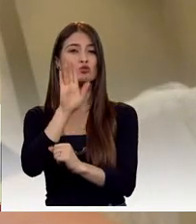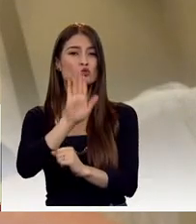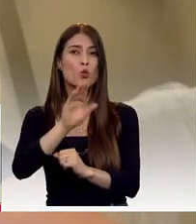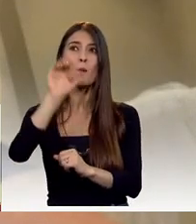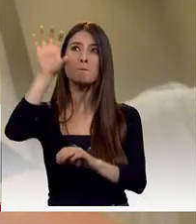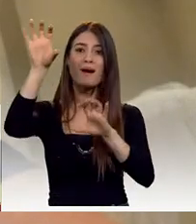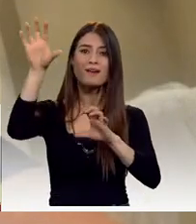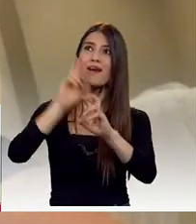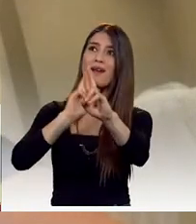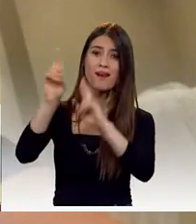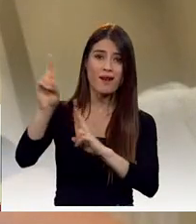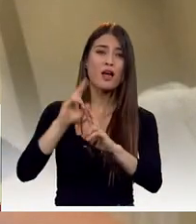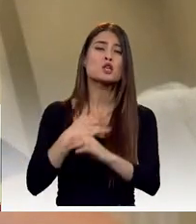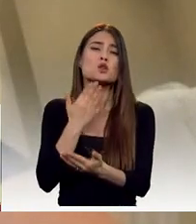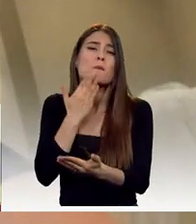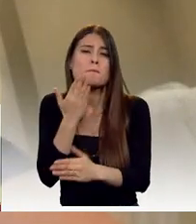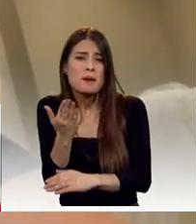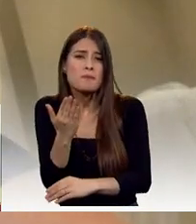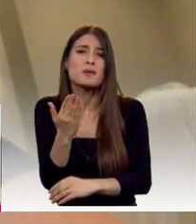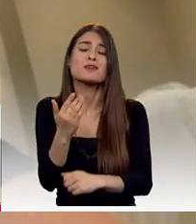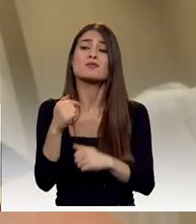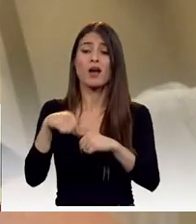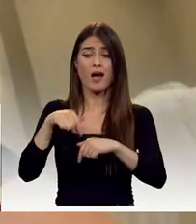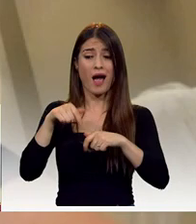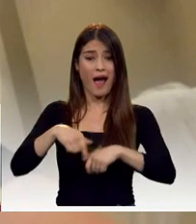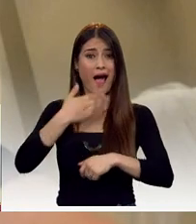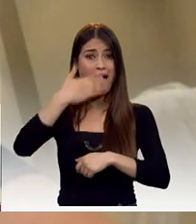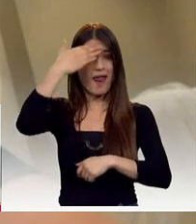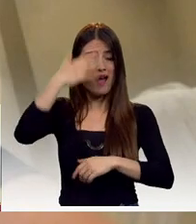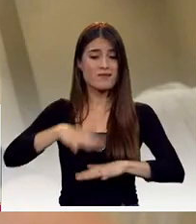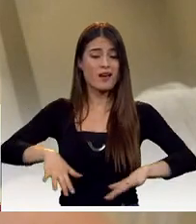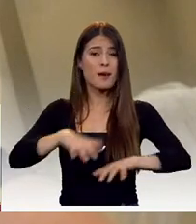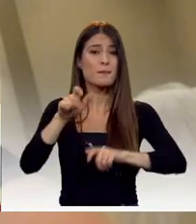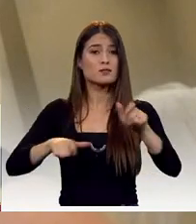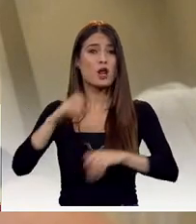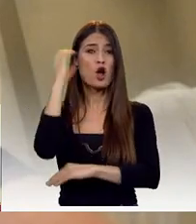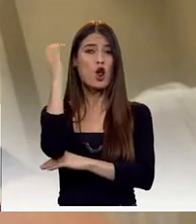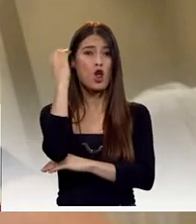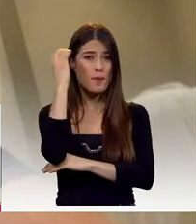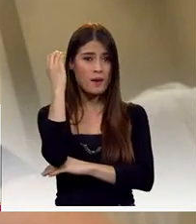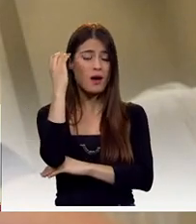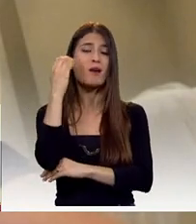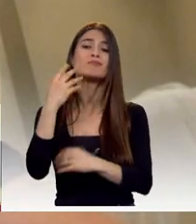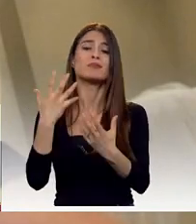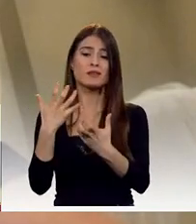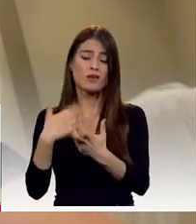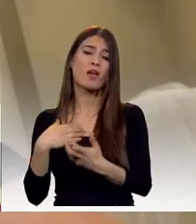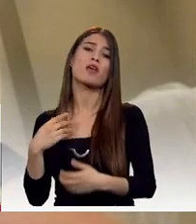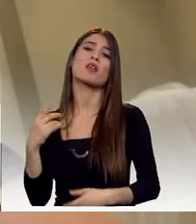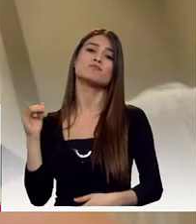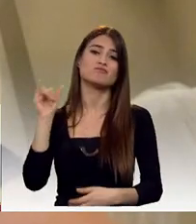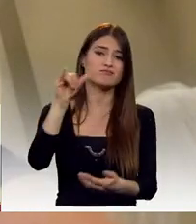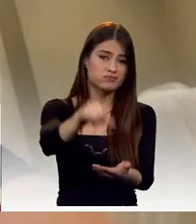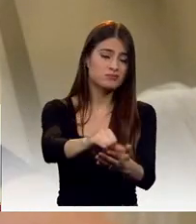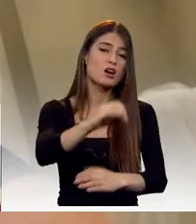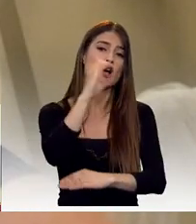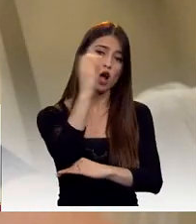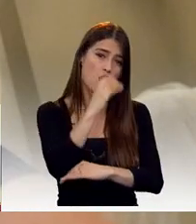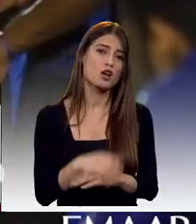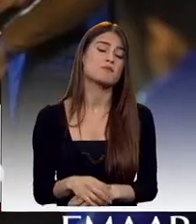repatriación para algunos colombianos que estamos acá en arabia entonces esa fue la solicitud oficial que mandé